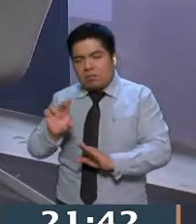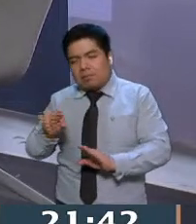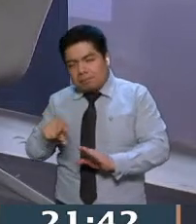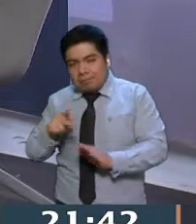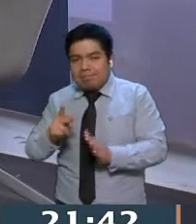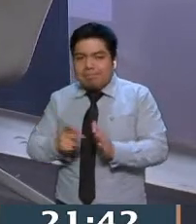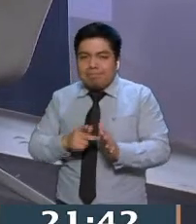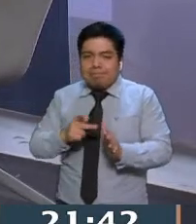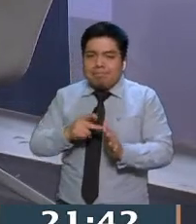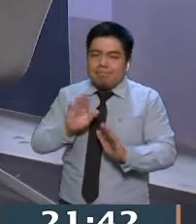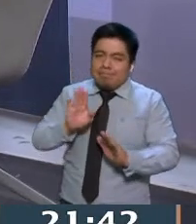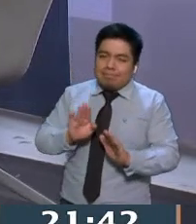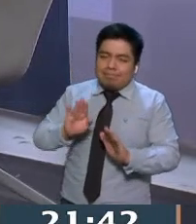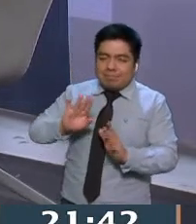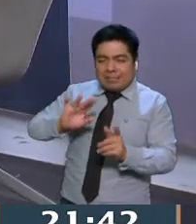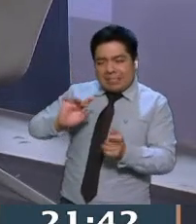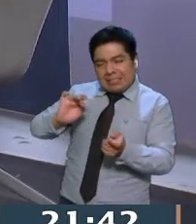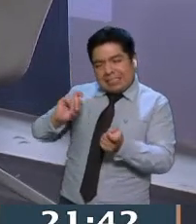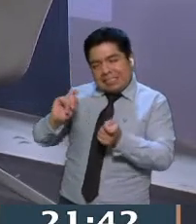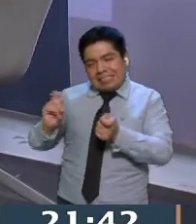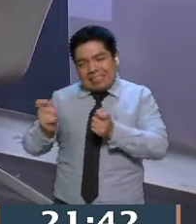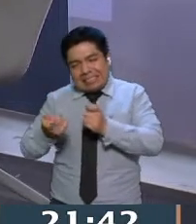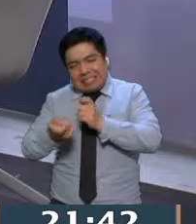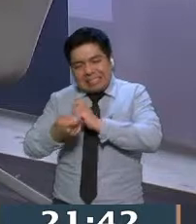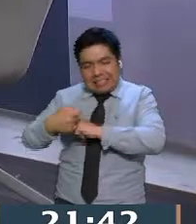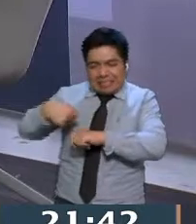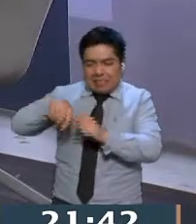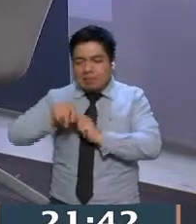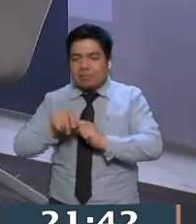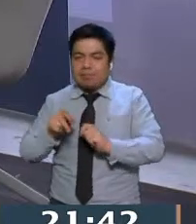que se tergiversó la figura y hay que discutirla, sí.